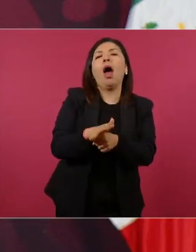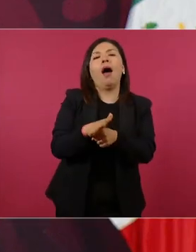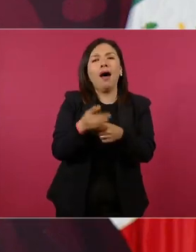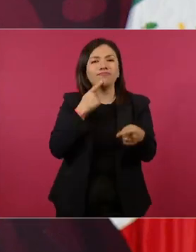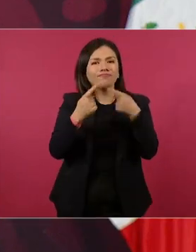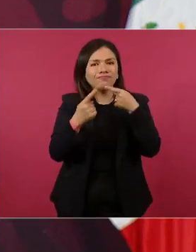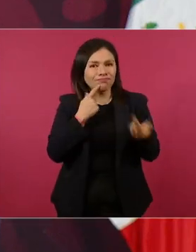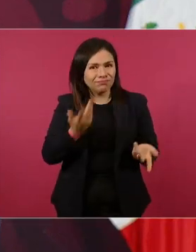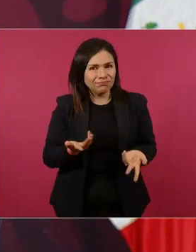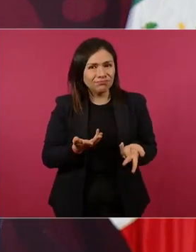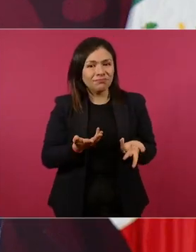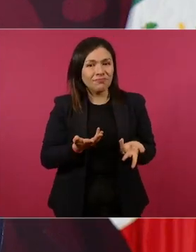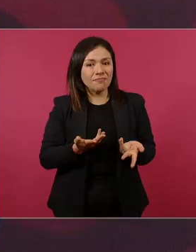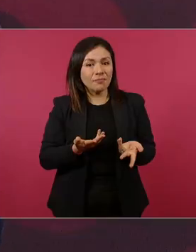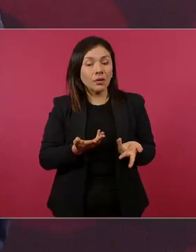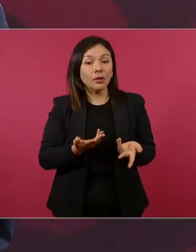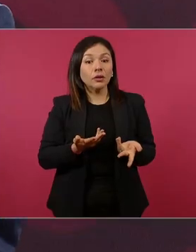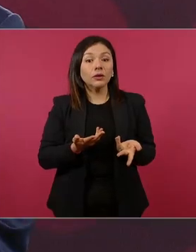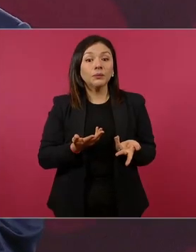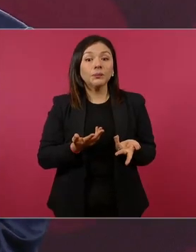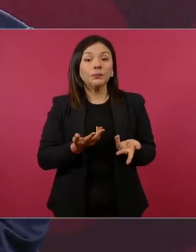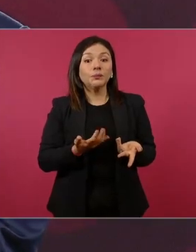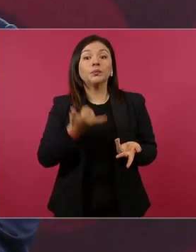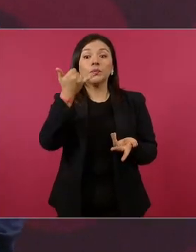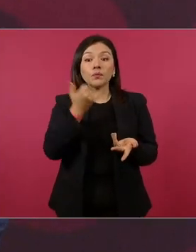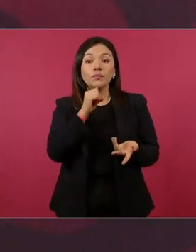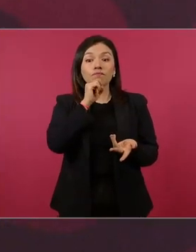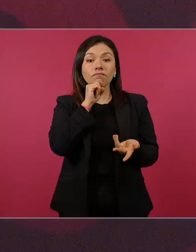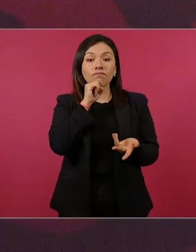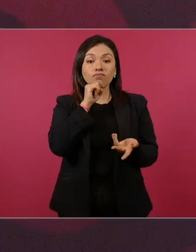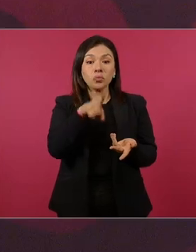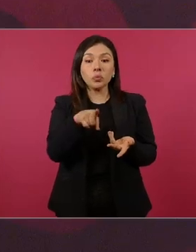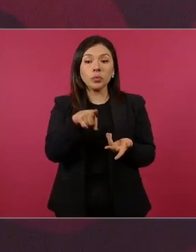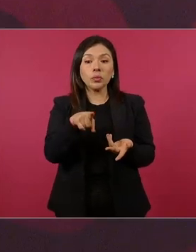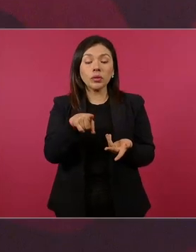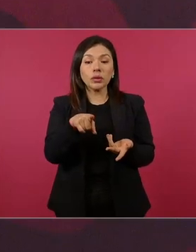Además, estamos también